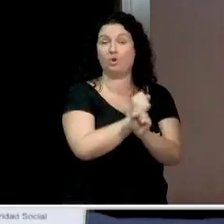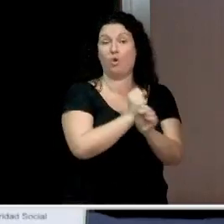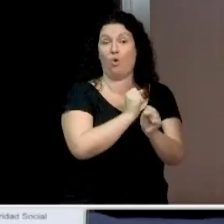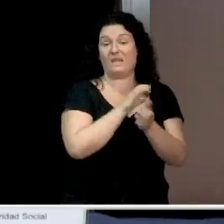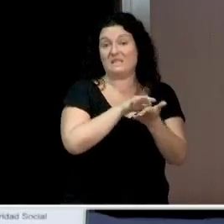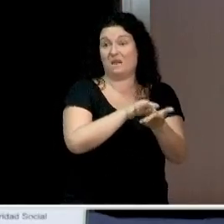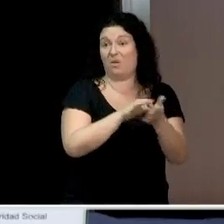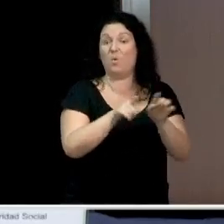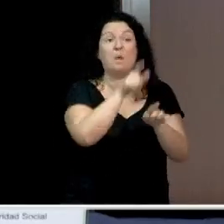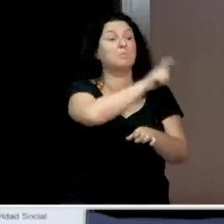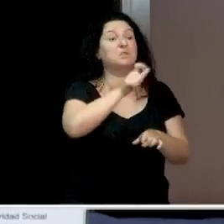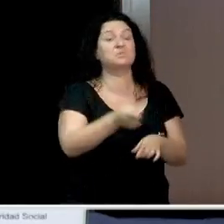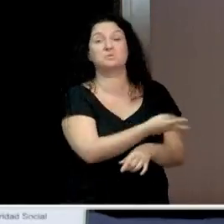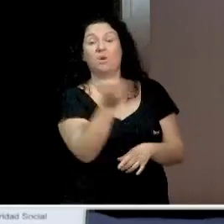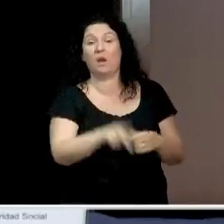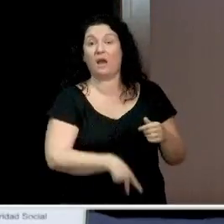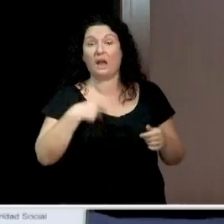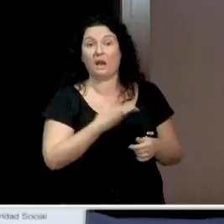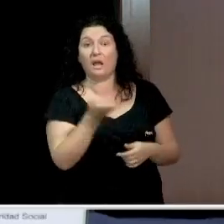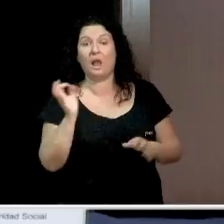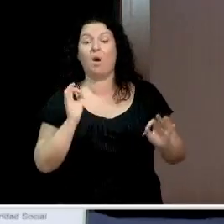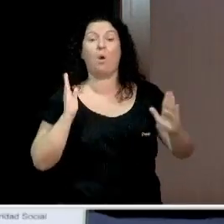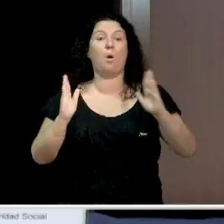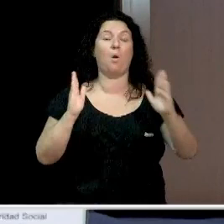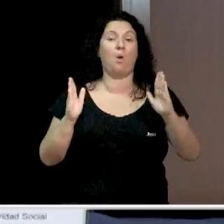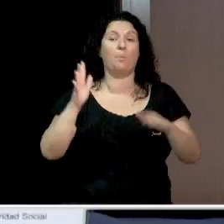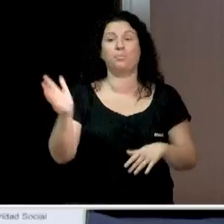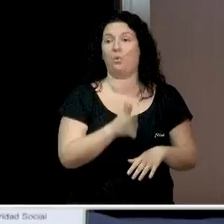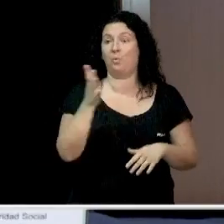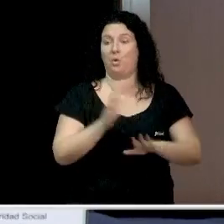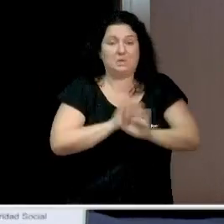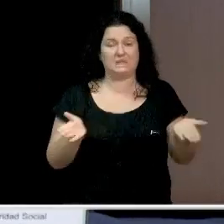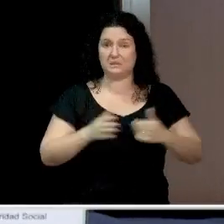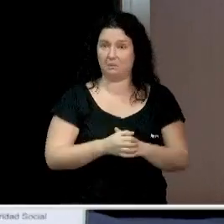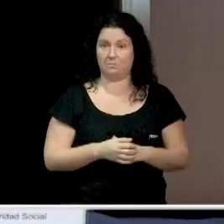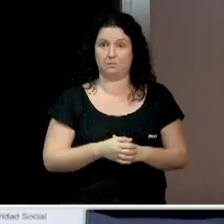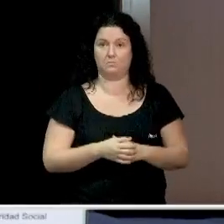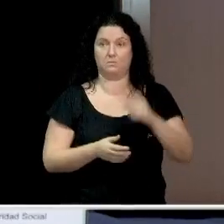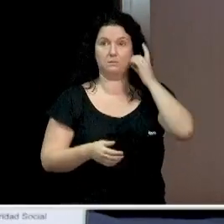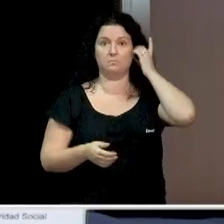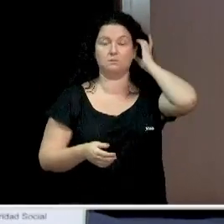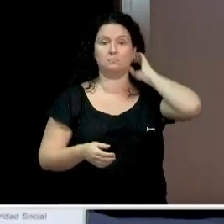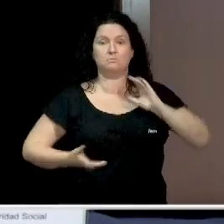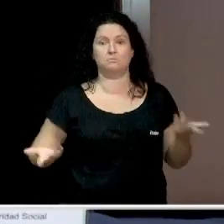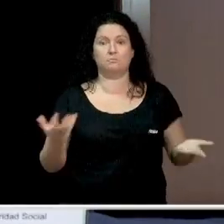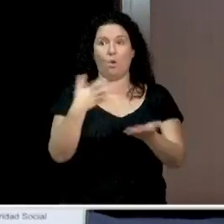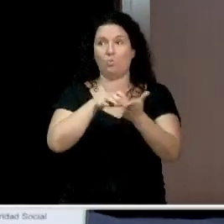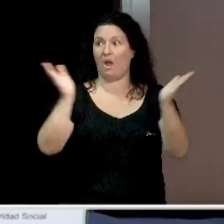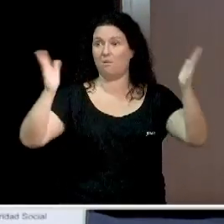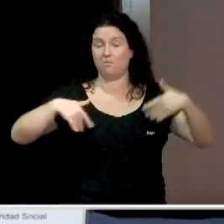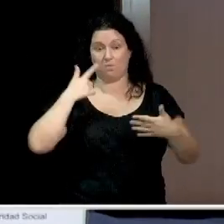para cualquier otra persona, o bien eventual por circunstancias de la producción. Sin duda,